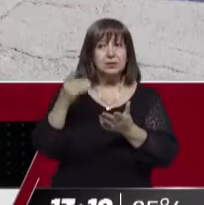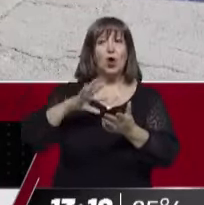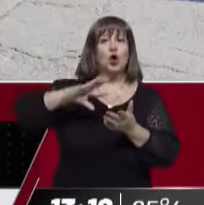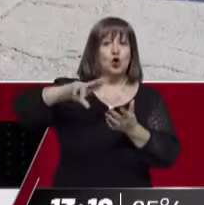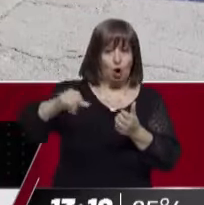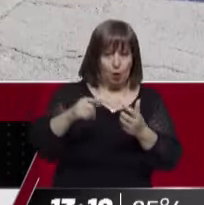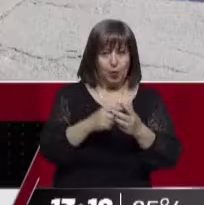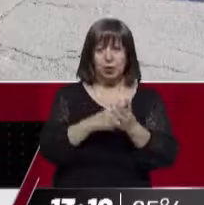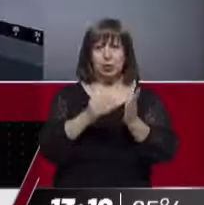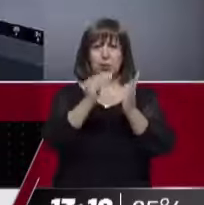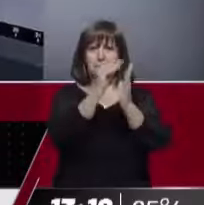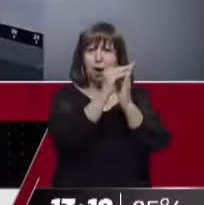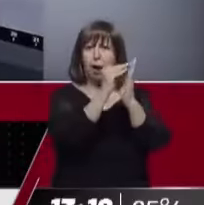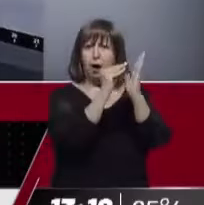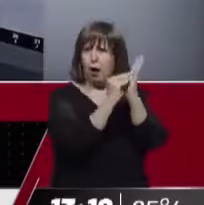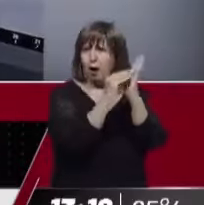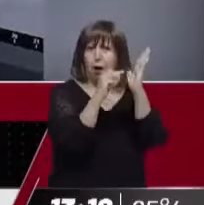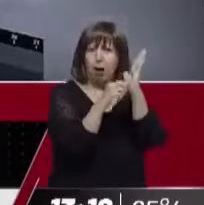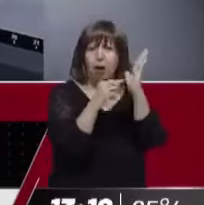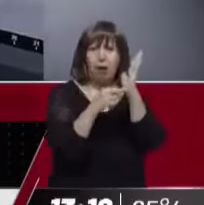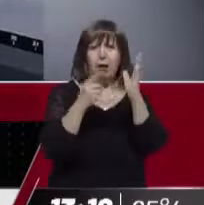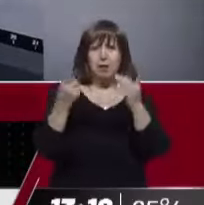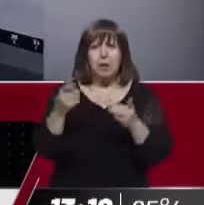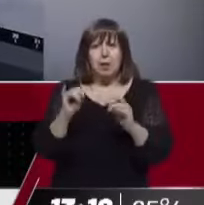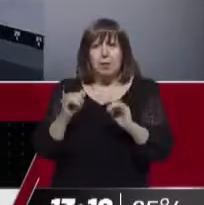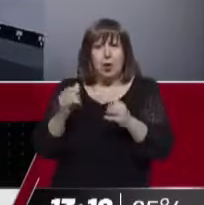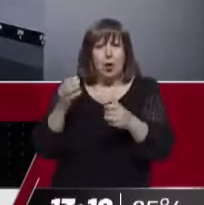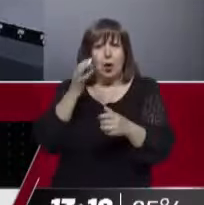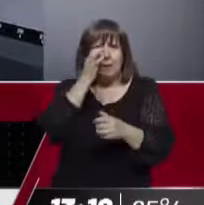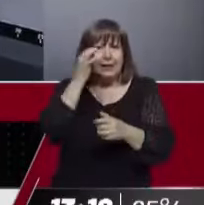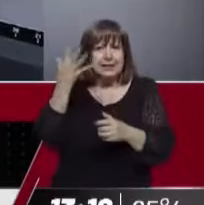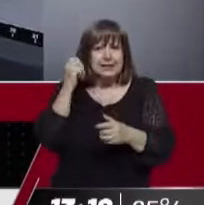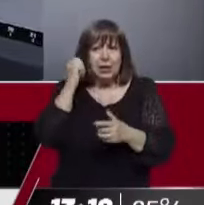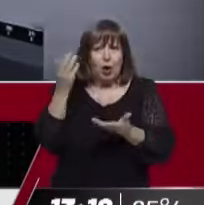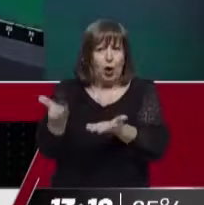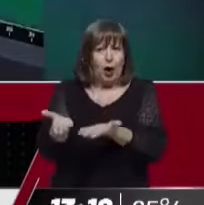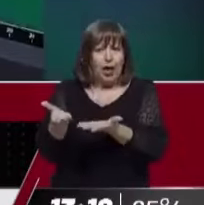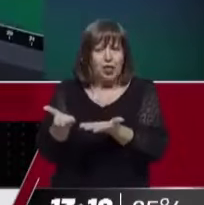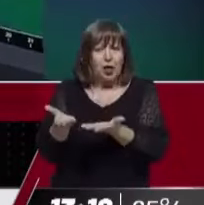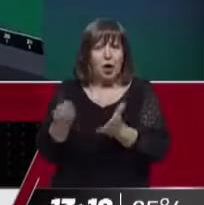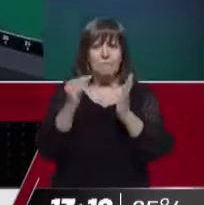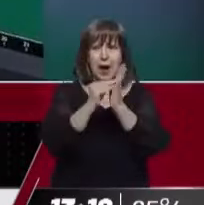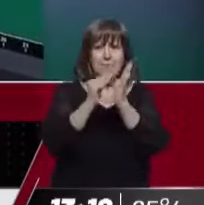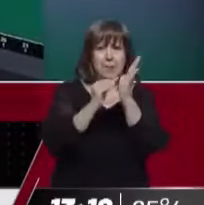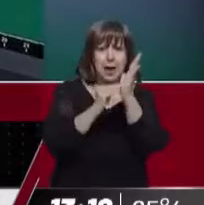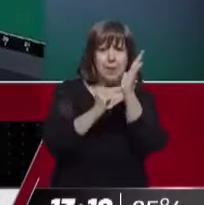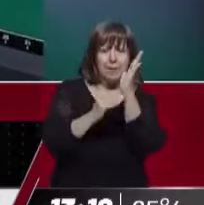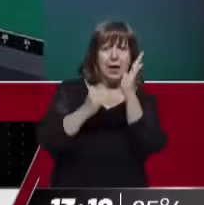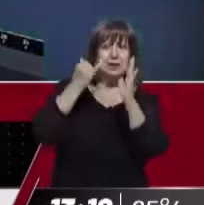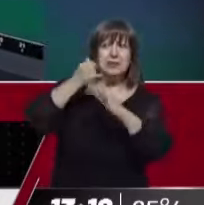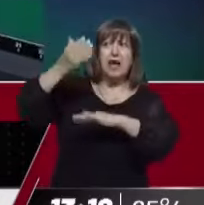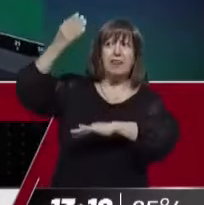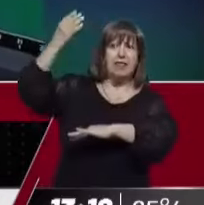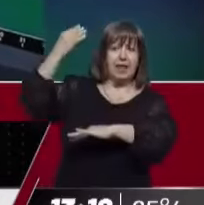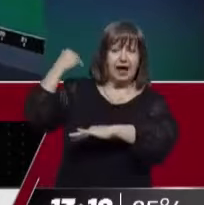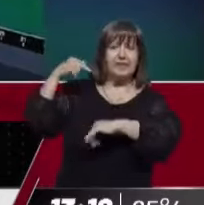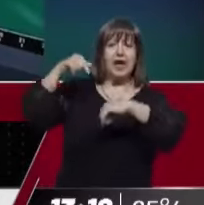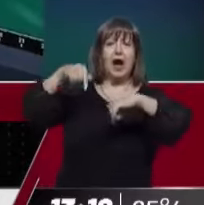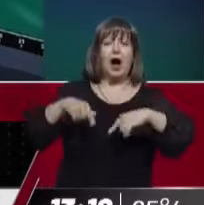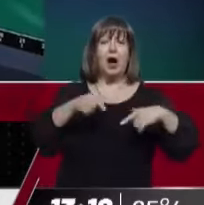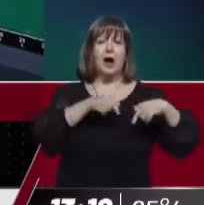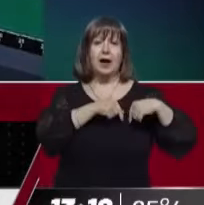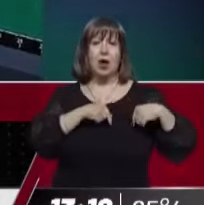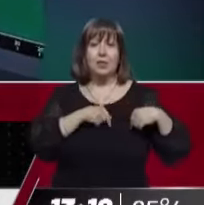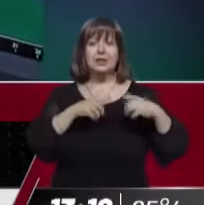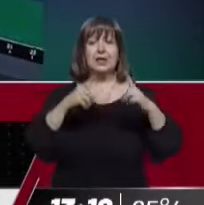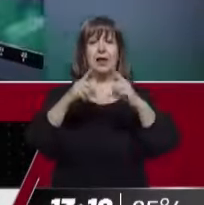simple. Bueno, ahí vemos que tiene varios antecedentes este hombre detenido, que está en la jurisdicción de la comisaría